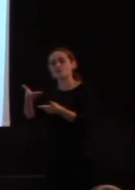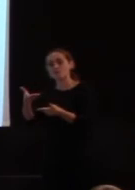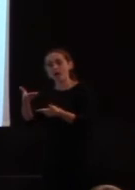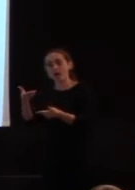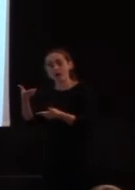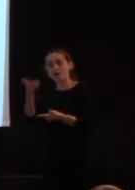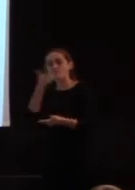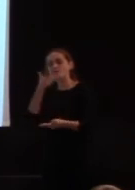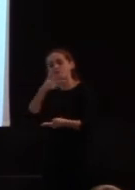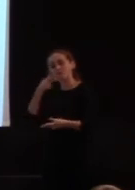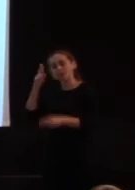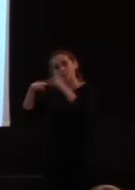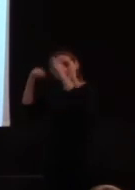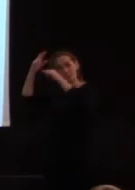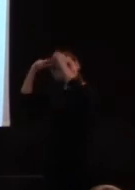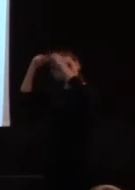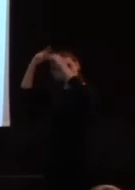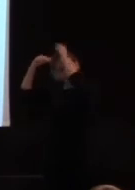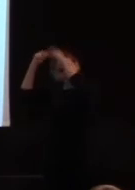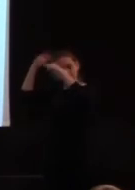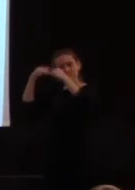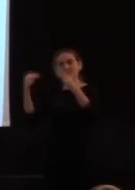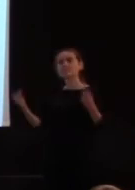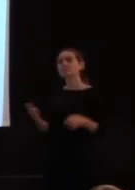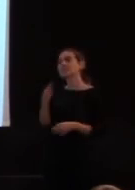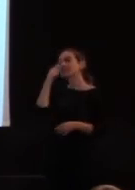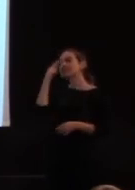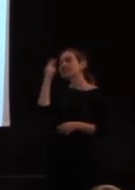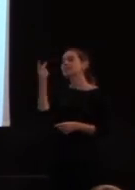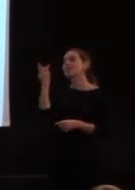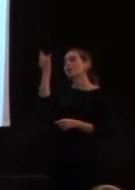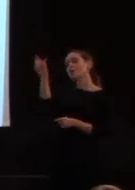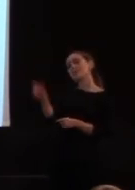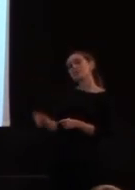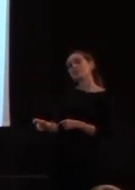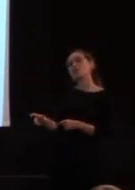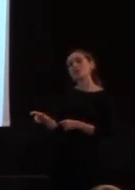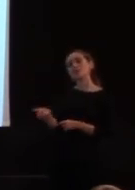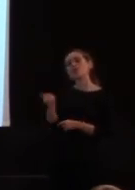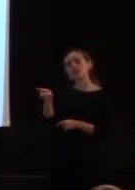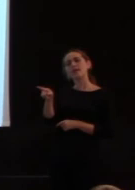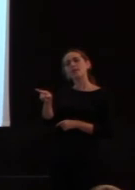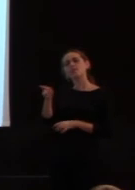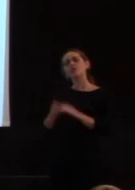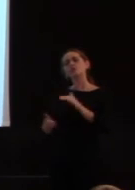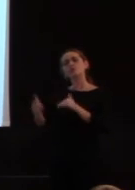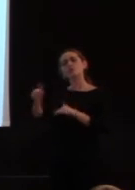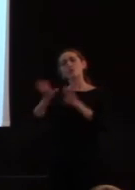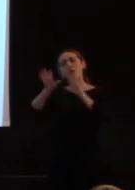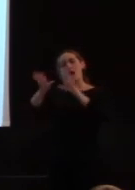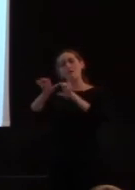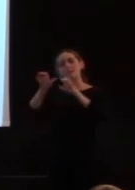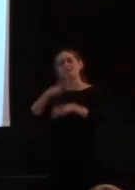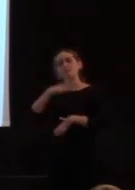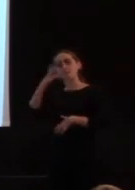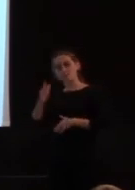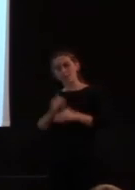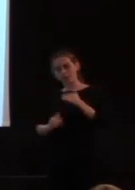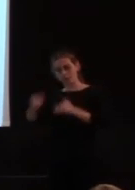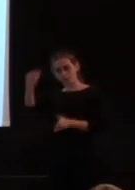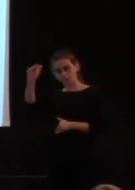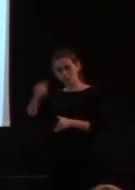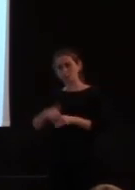de sus necesidades e intereses como personas y de sus posibilidades como aprendices. Es un poco la idea de fondo, ¿no?